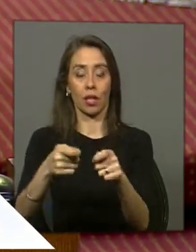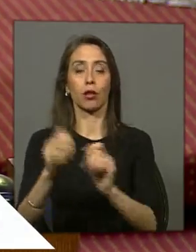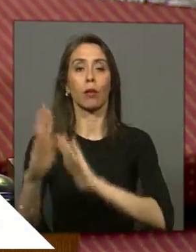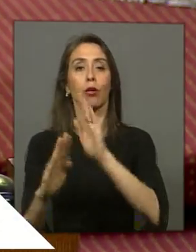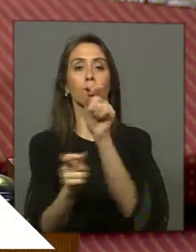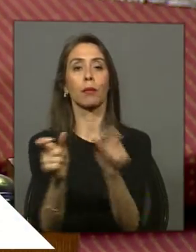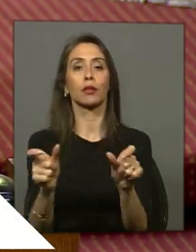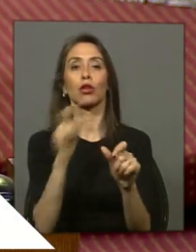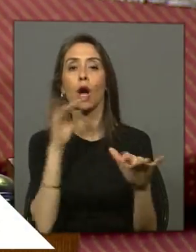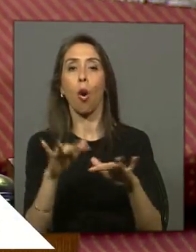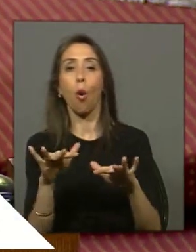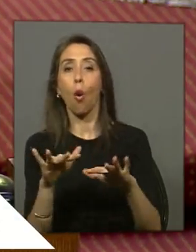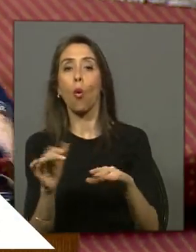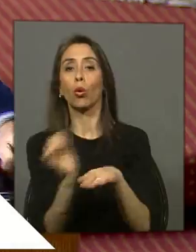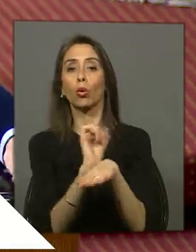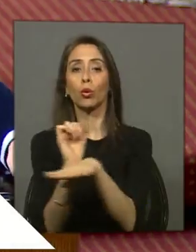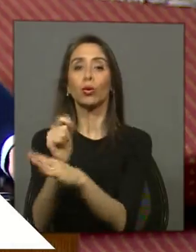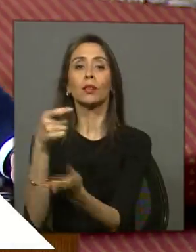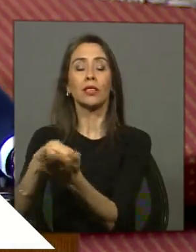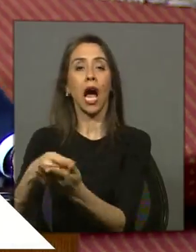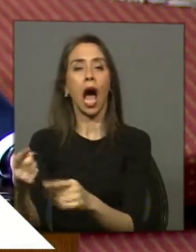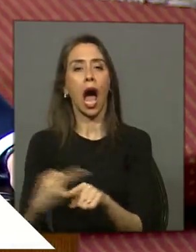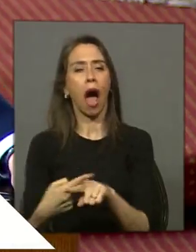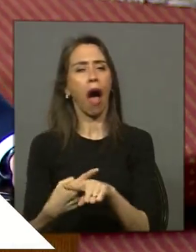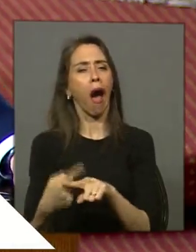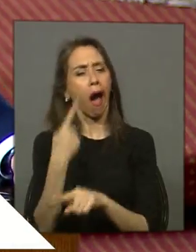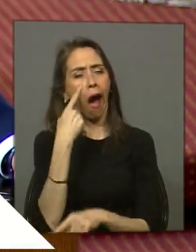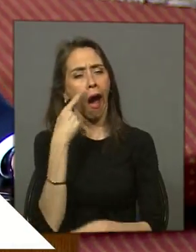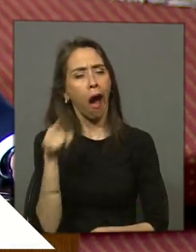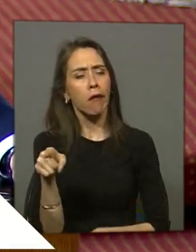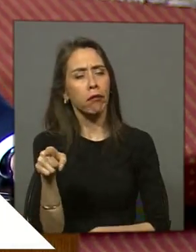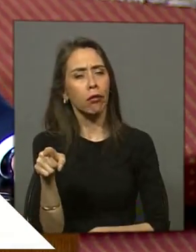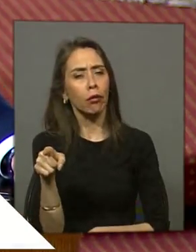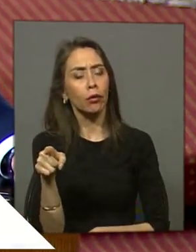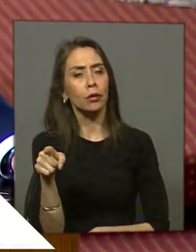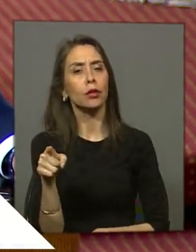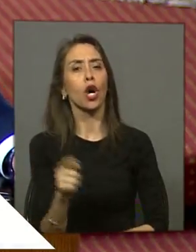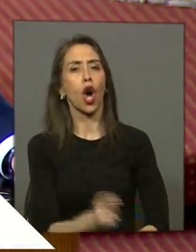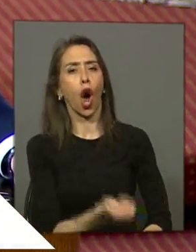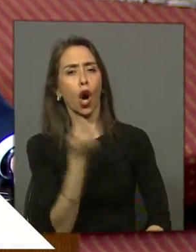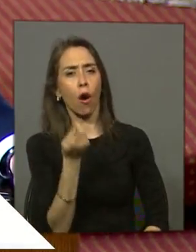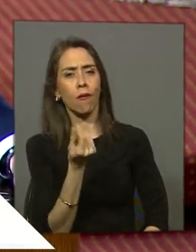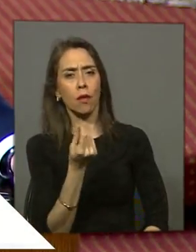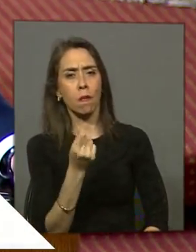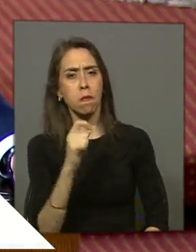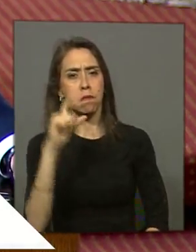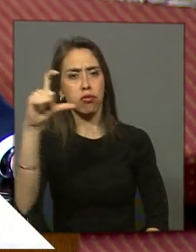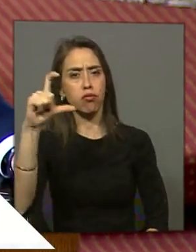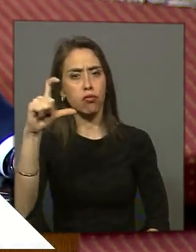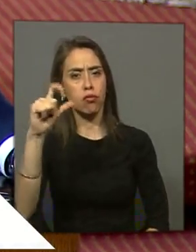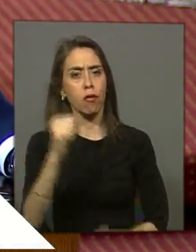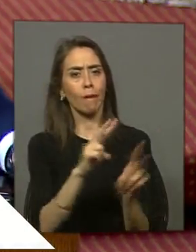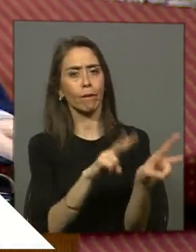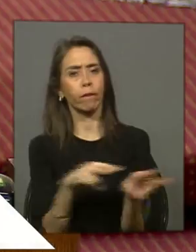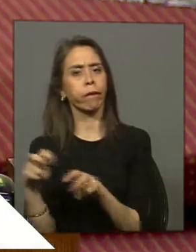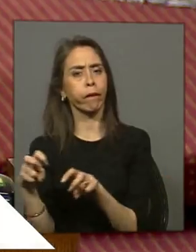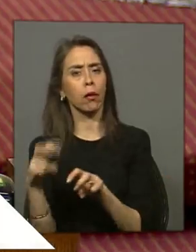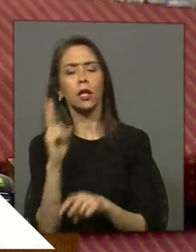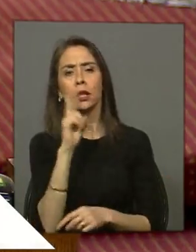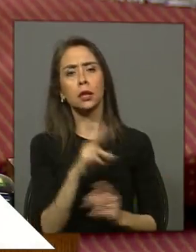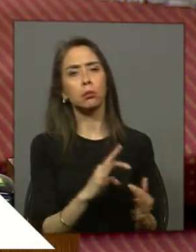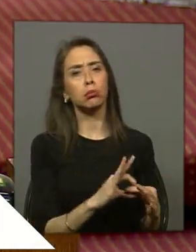arbitrariedades que efectivamente se dieron en la práctica como fueron cobros excesivos y a la vez sin causa,